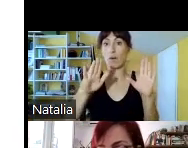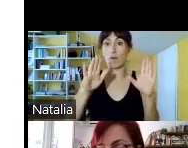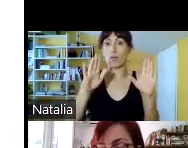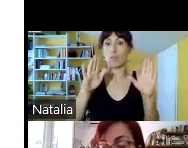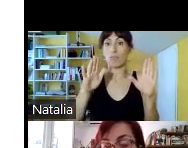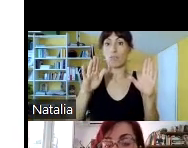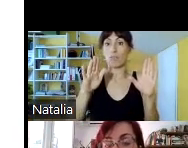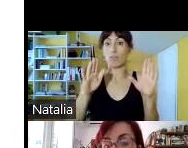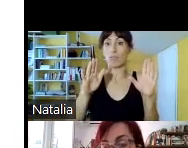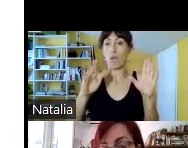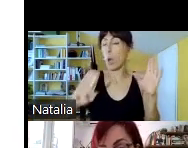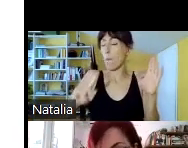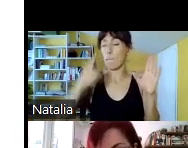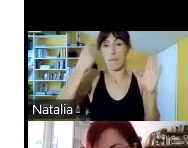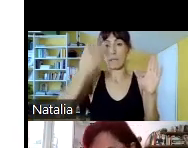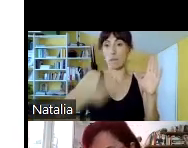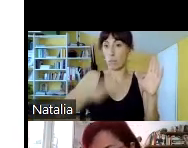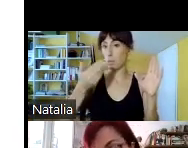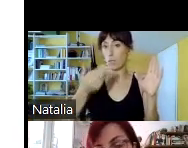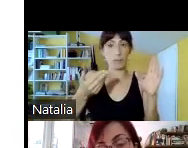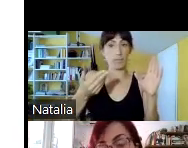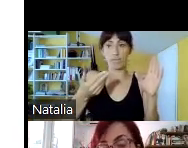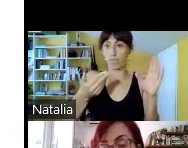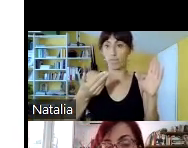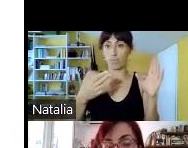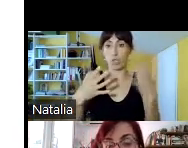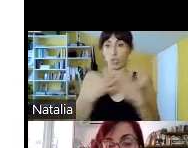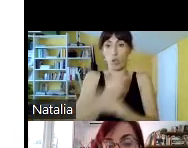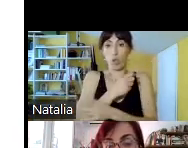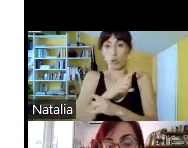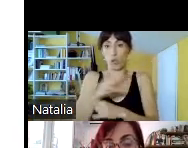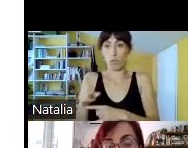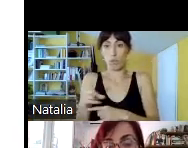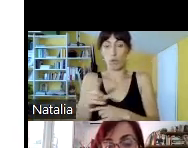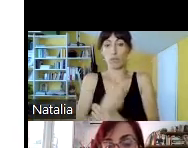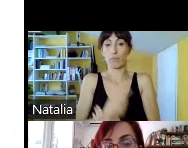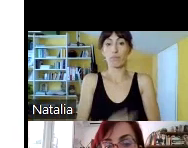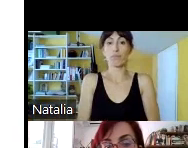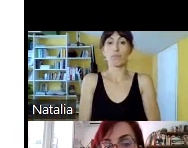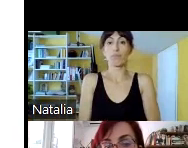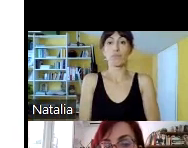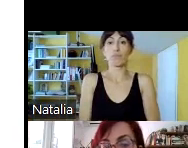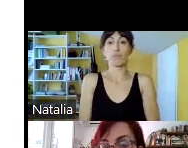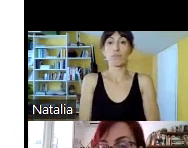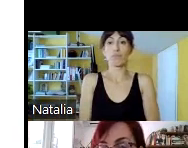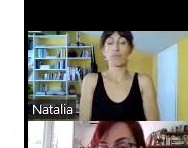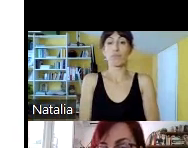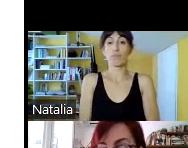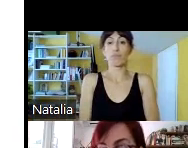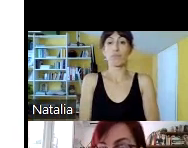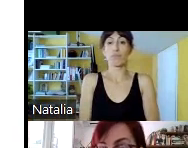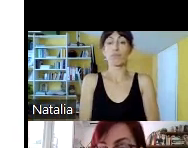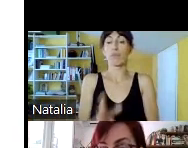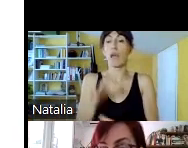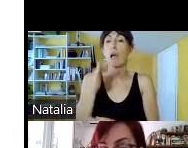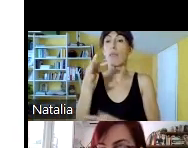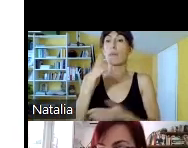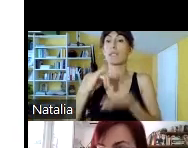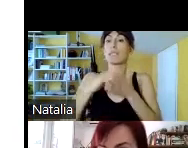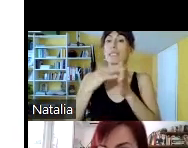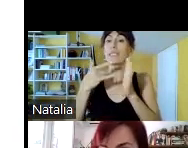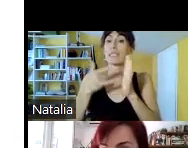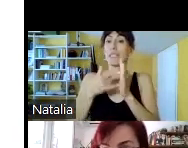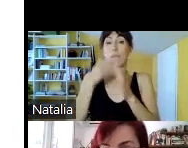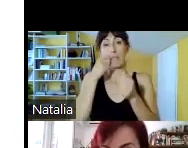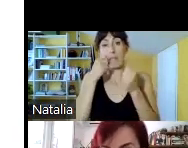ni por asomo lo más importante, ni desde luego todo. Y además el sistema sanitario